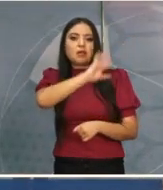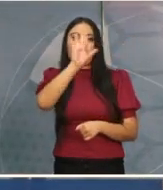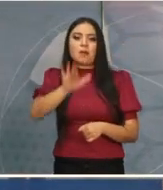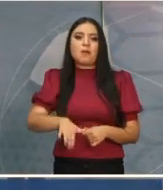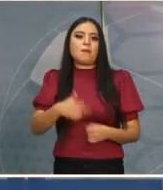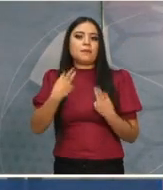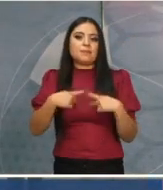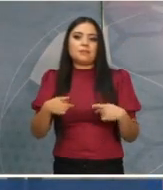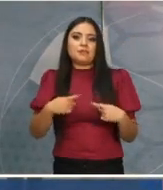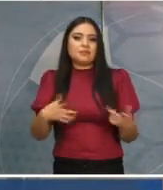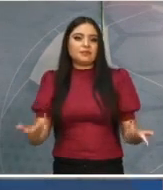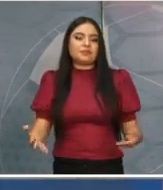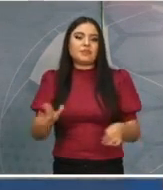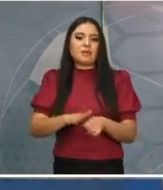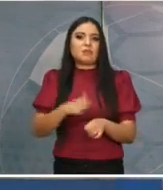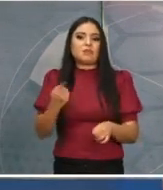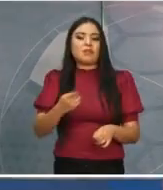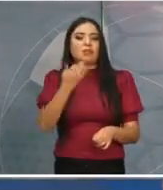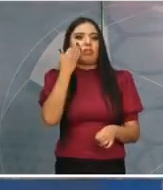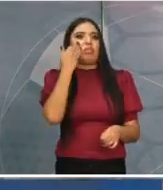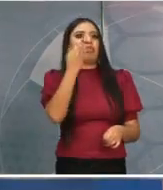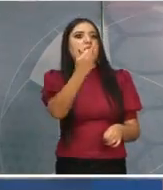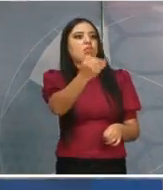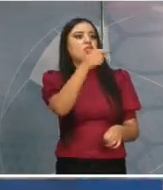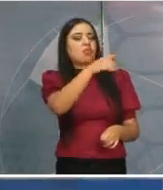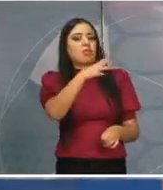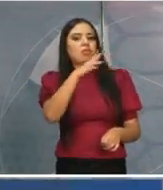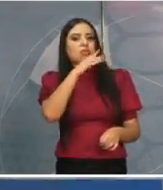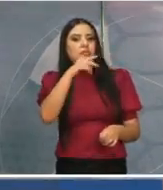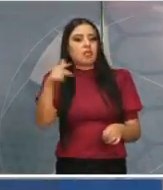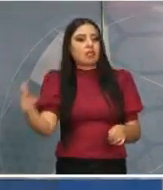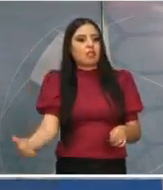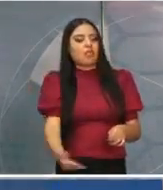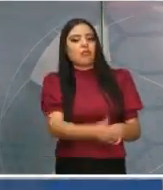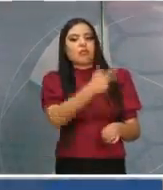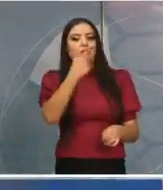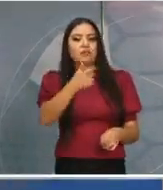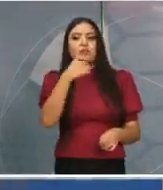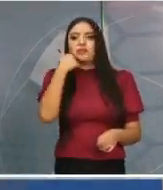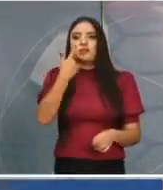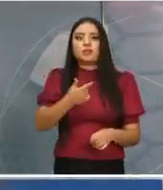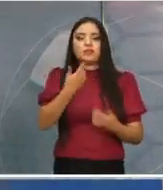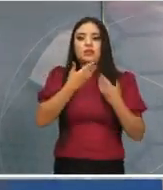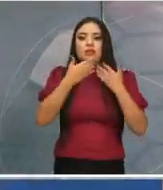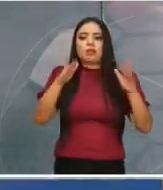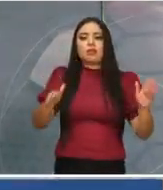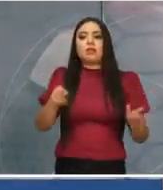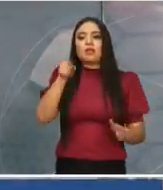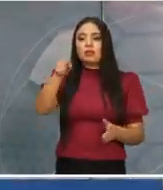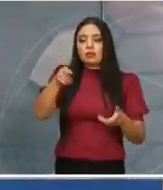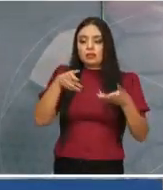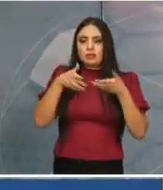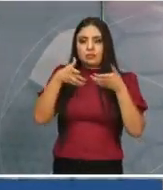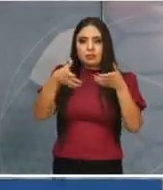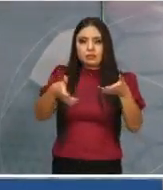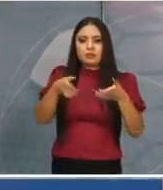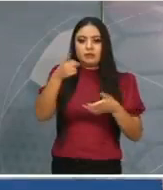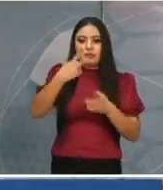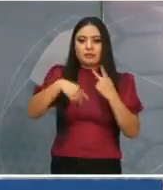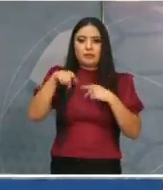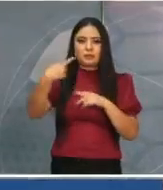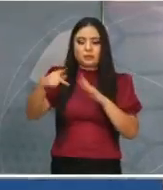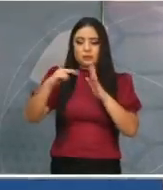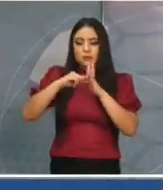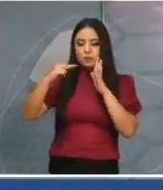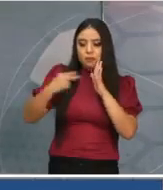tapado el pasa camino no no lo quieren abrir ya dicen el de plano que no la carretera vino vinieron los ingenieros nos trajeron el croquis